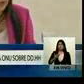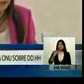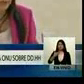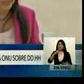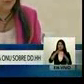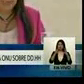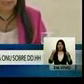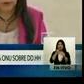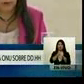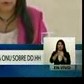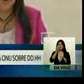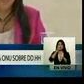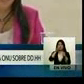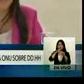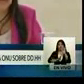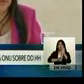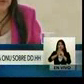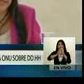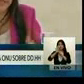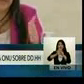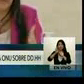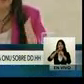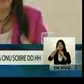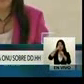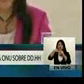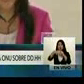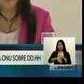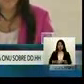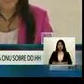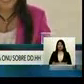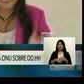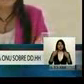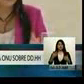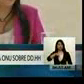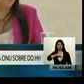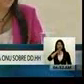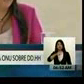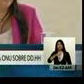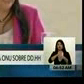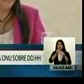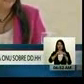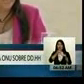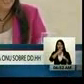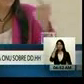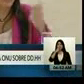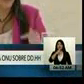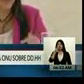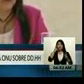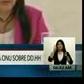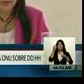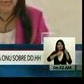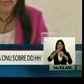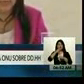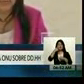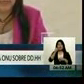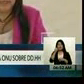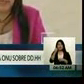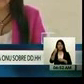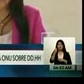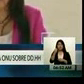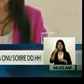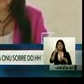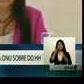consecución de los objetivos de desarrollo del milenio y estamos comprometidos en la agenda económica bolivariana a incorporar